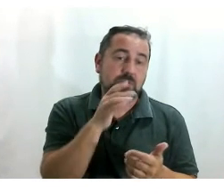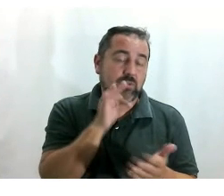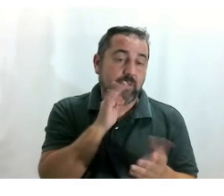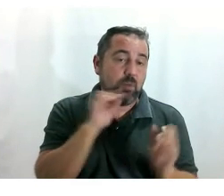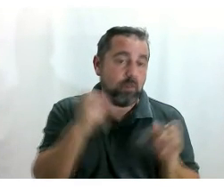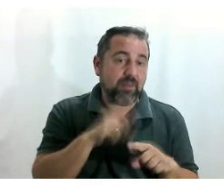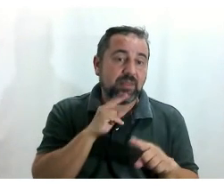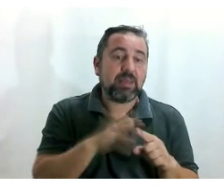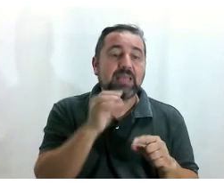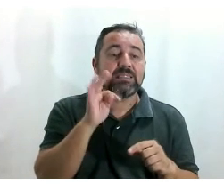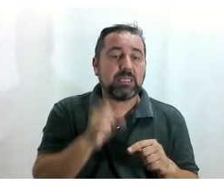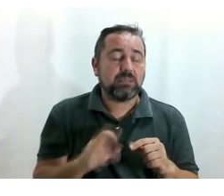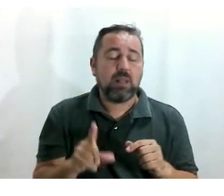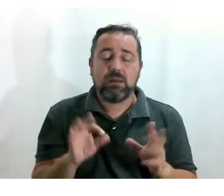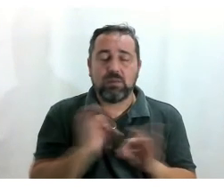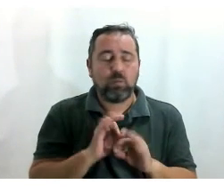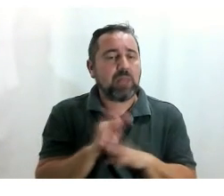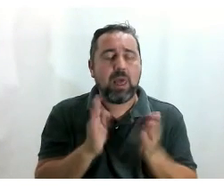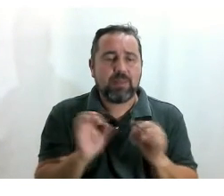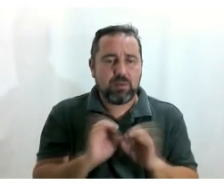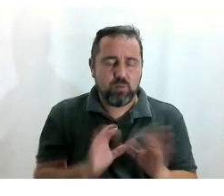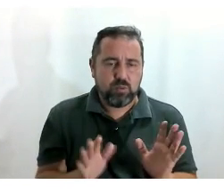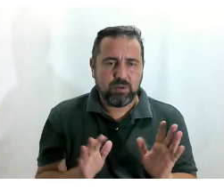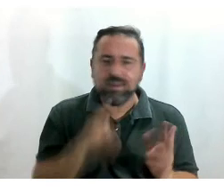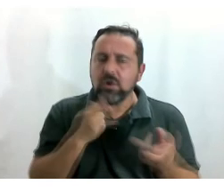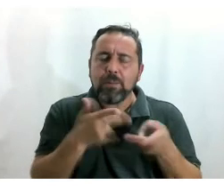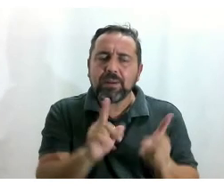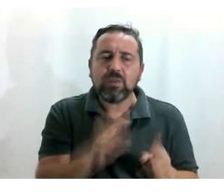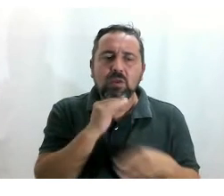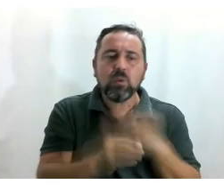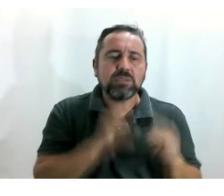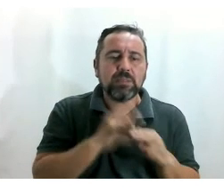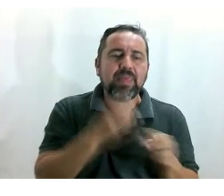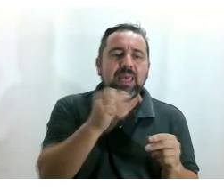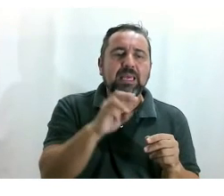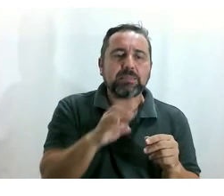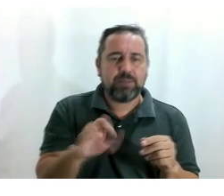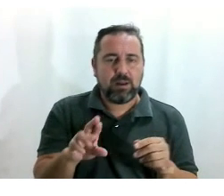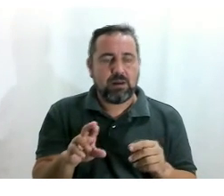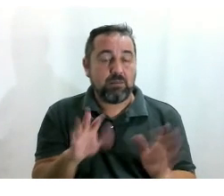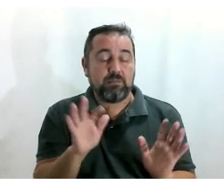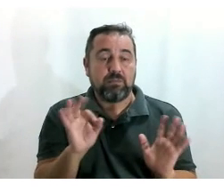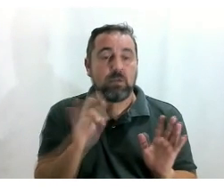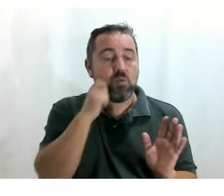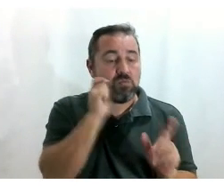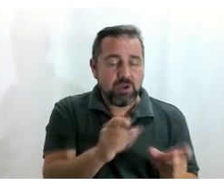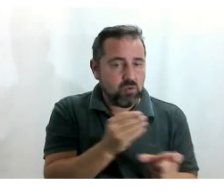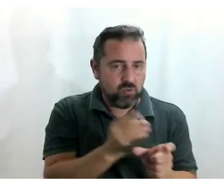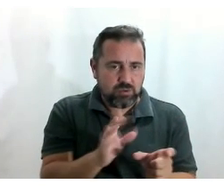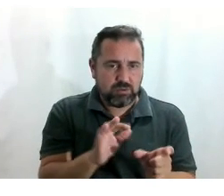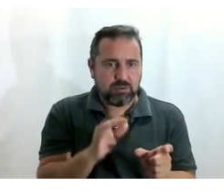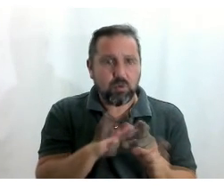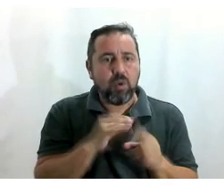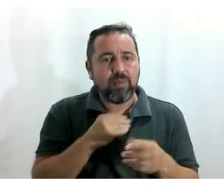ni ningún tipo de terapia. No está permitido la utilización de CRISPR a nivel humano, a nivel